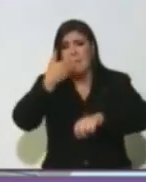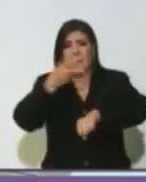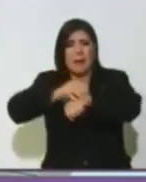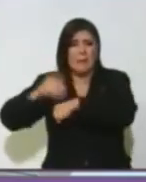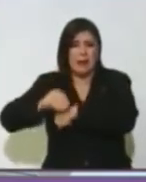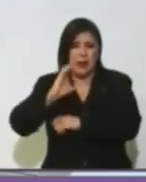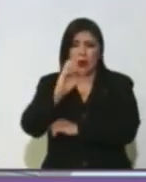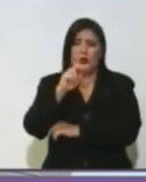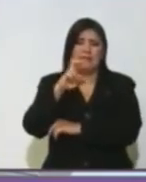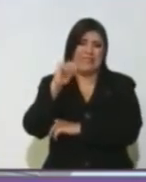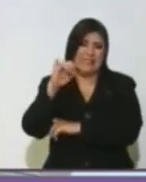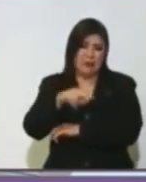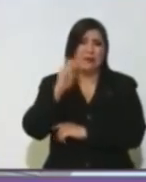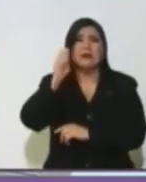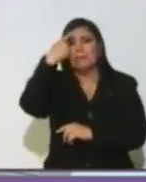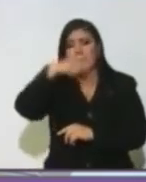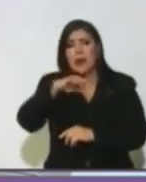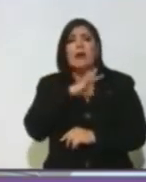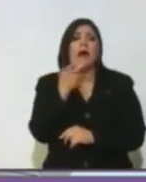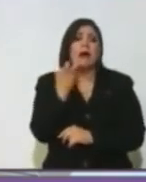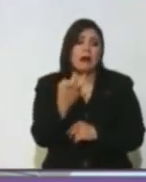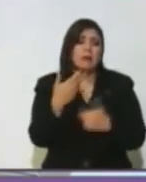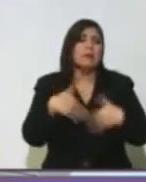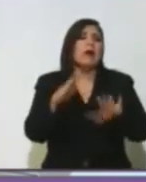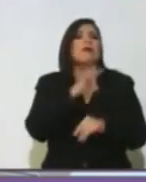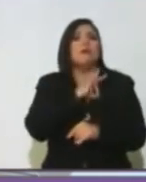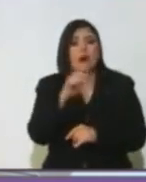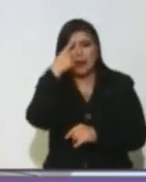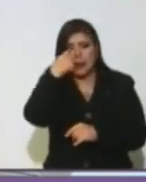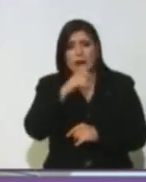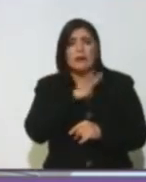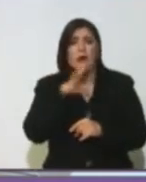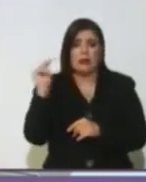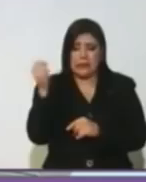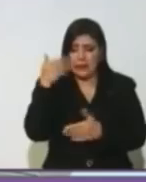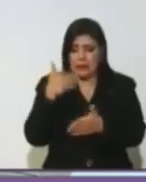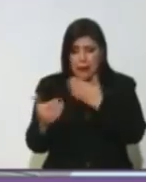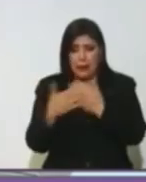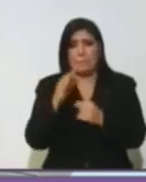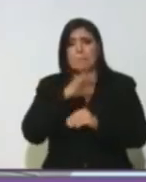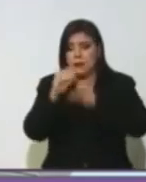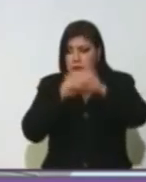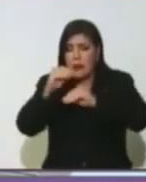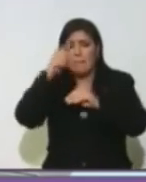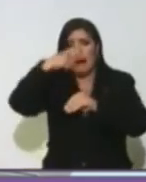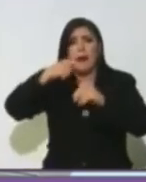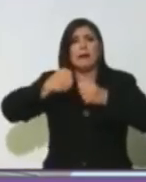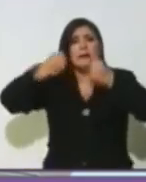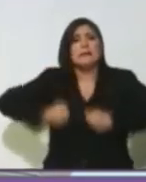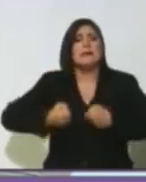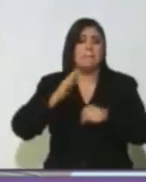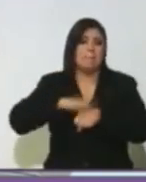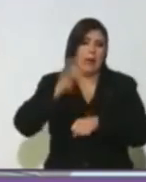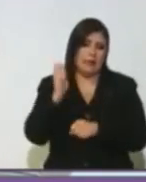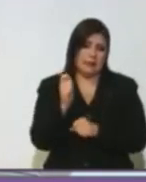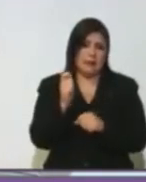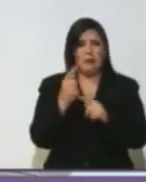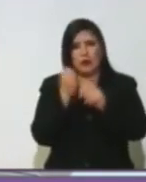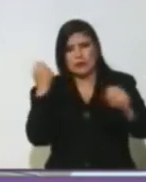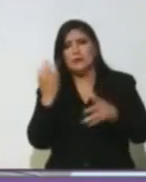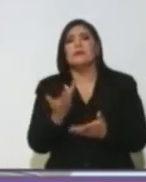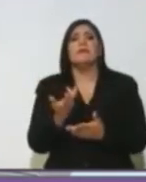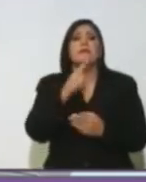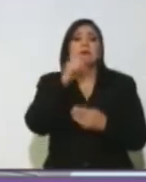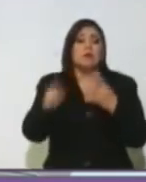pero también vamos a permitir que entre las nuevas tecnologías para hacer un transporte mucho más seguro el cuarto tema vamos a